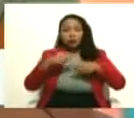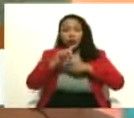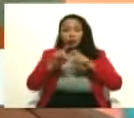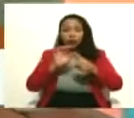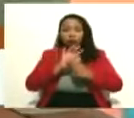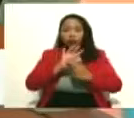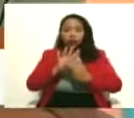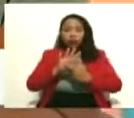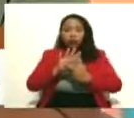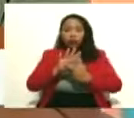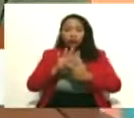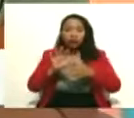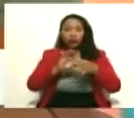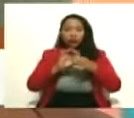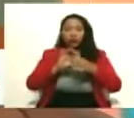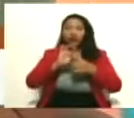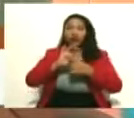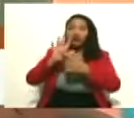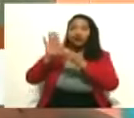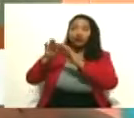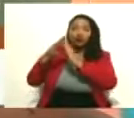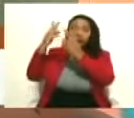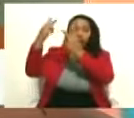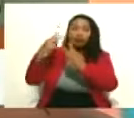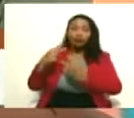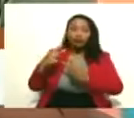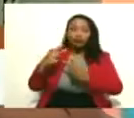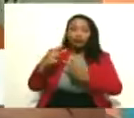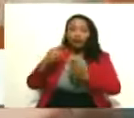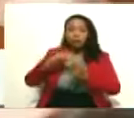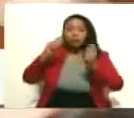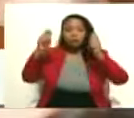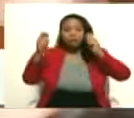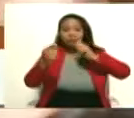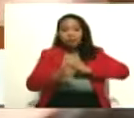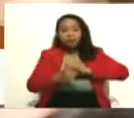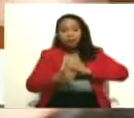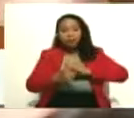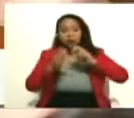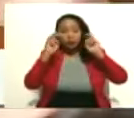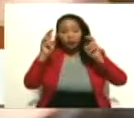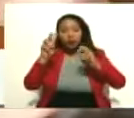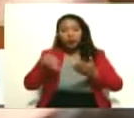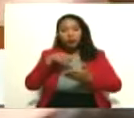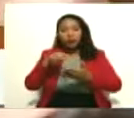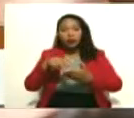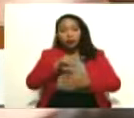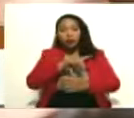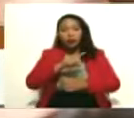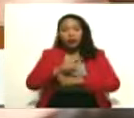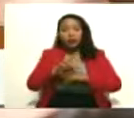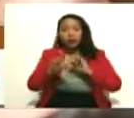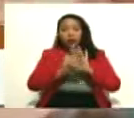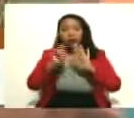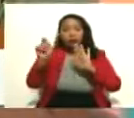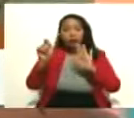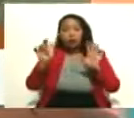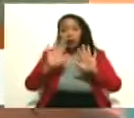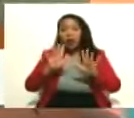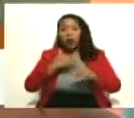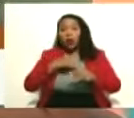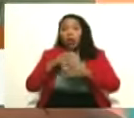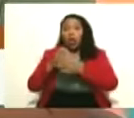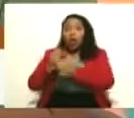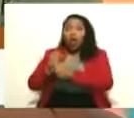mostrarnos unidos ante el mundo. Y lo segundo es que se convierte a efectos nacionales en un mandato constitucional. Es decir, ya no dependerá